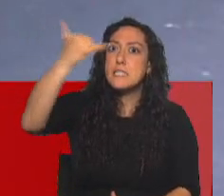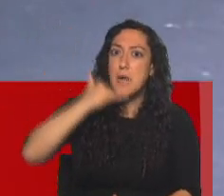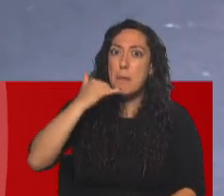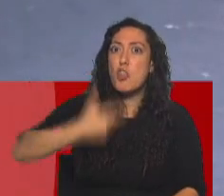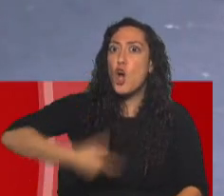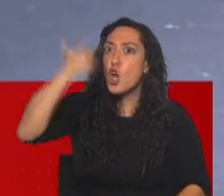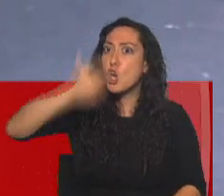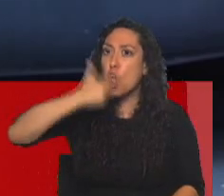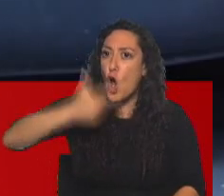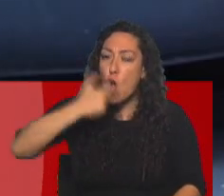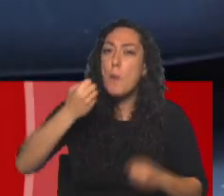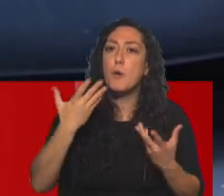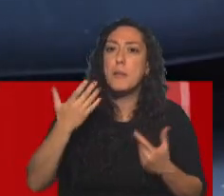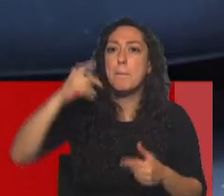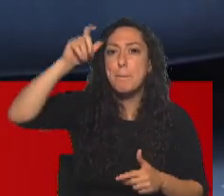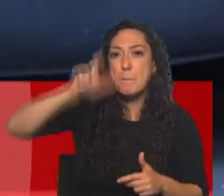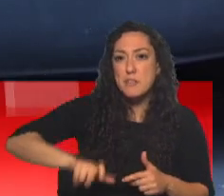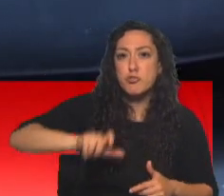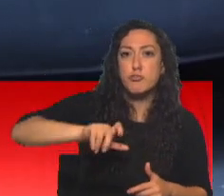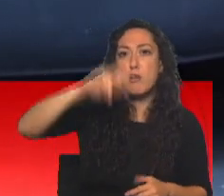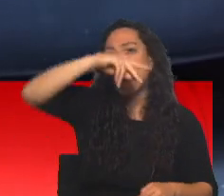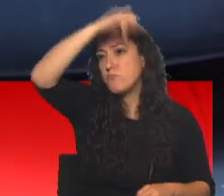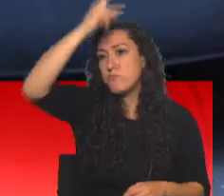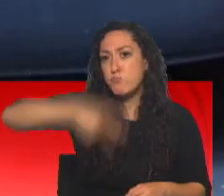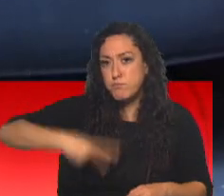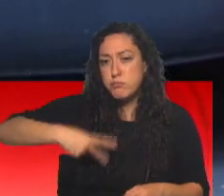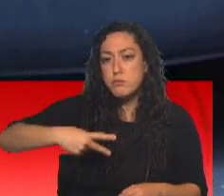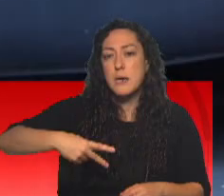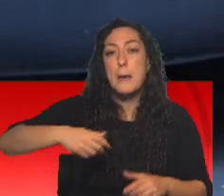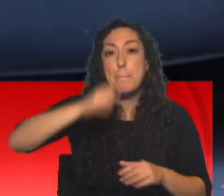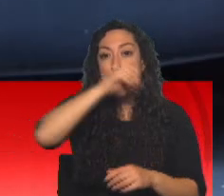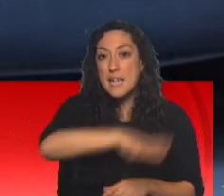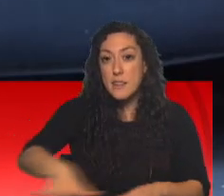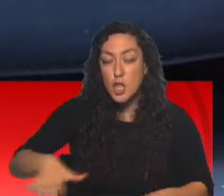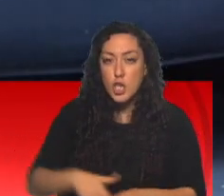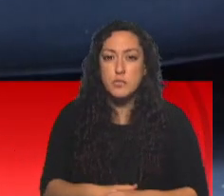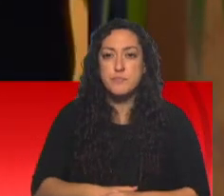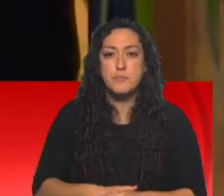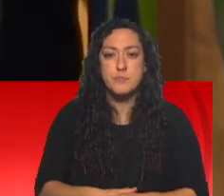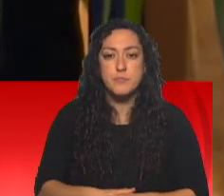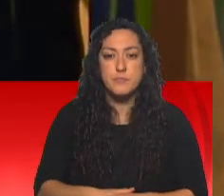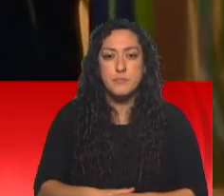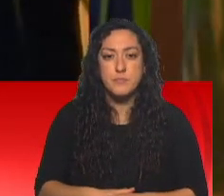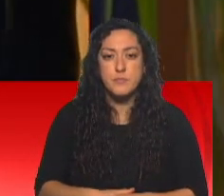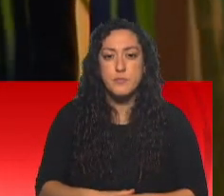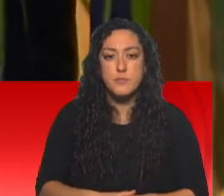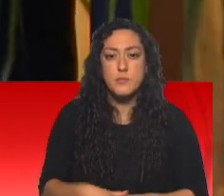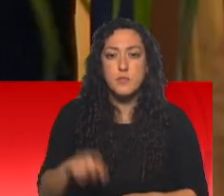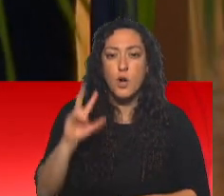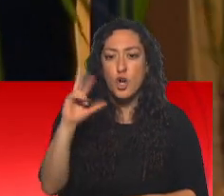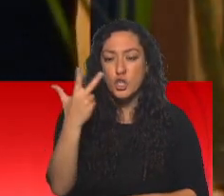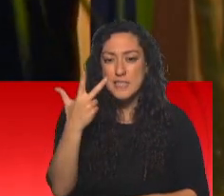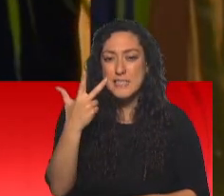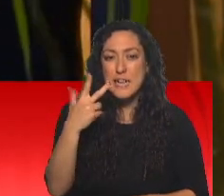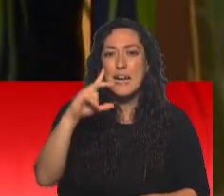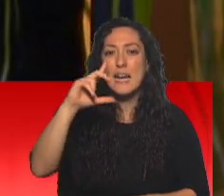rojo por una persona que estaba en un patio interior del hotel, después se compró el Hotel